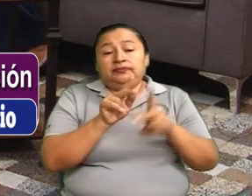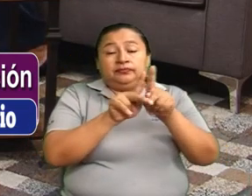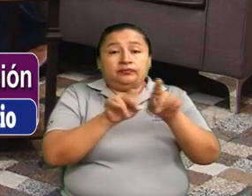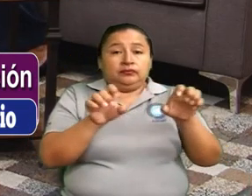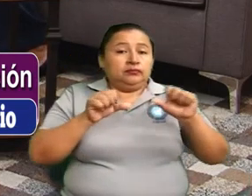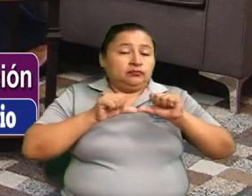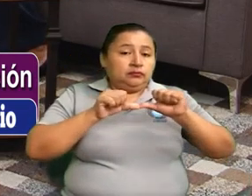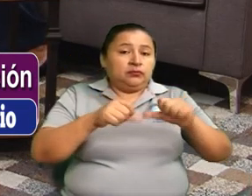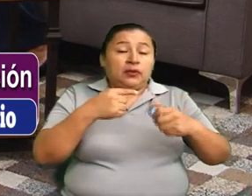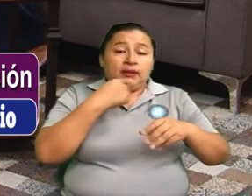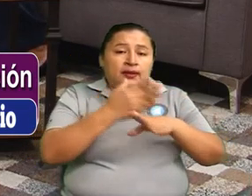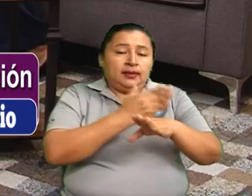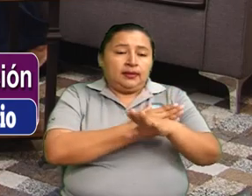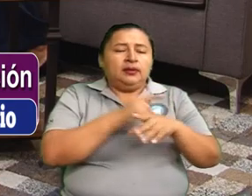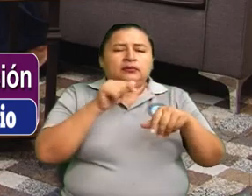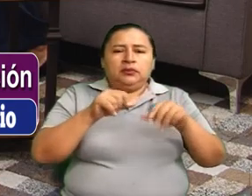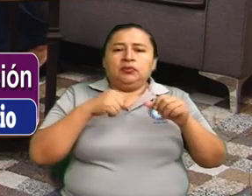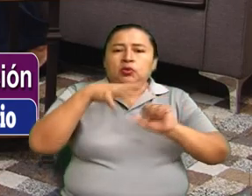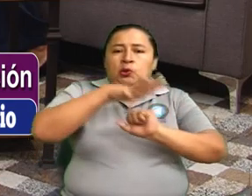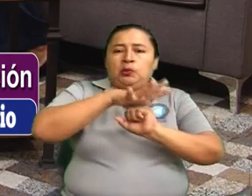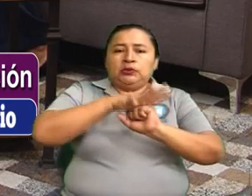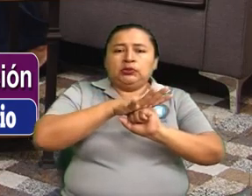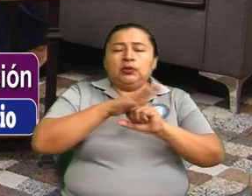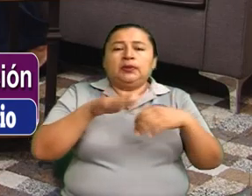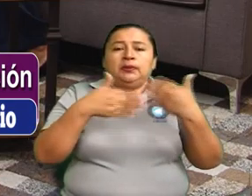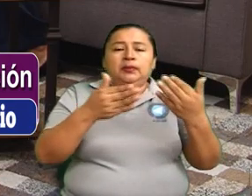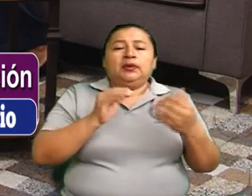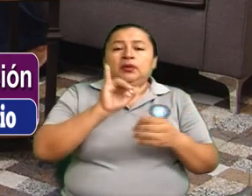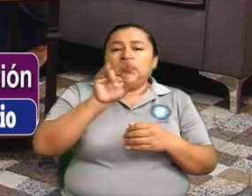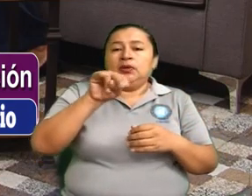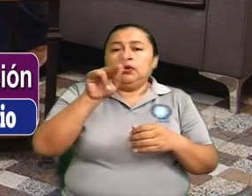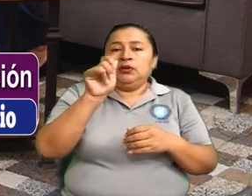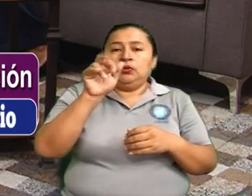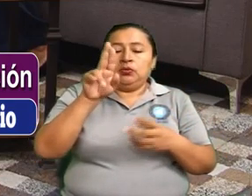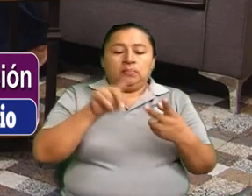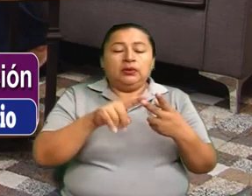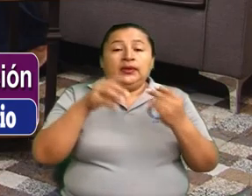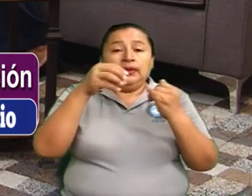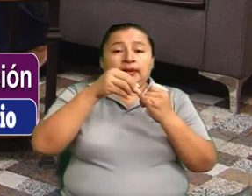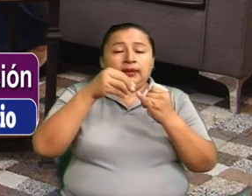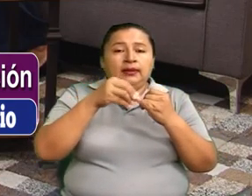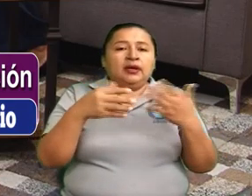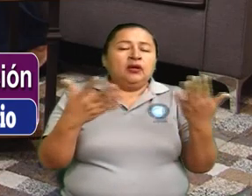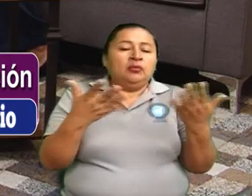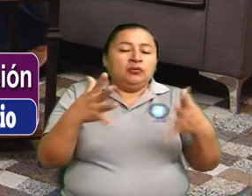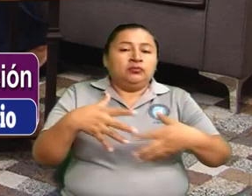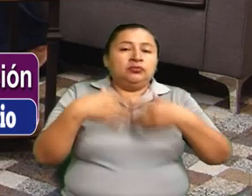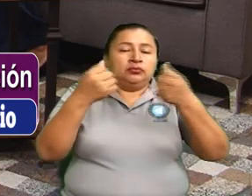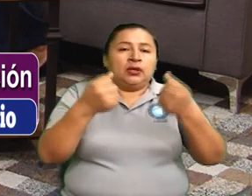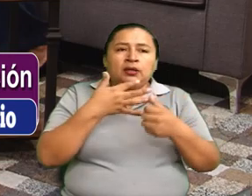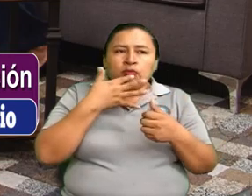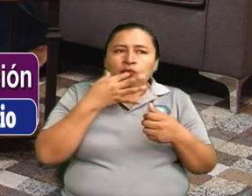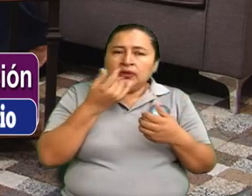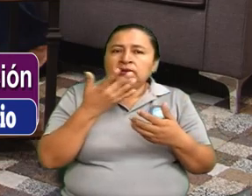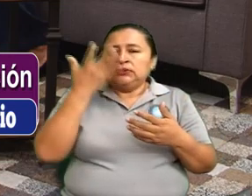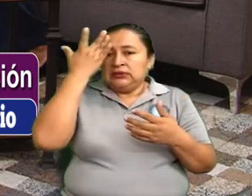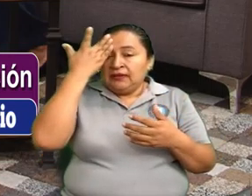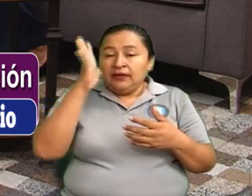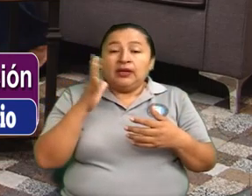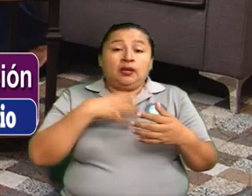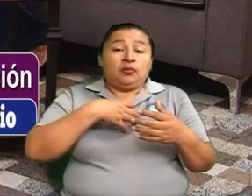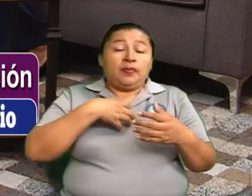te mencioné, estamos en una comisión también con el INTUR, con el INATEC, sobre el rescate de los sabores y los saberes de la